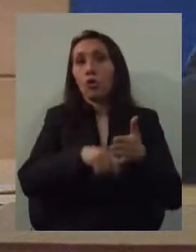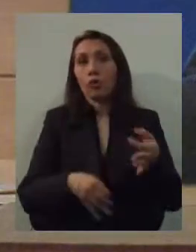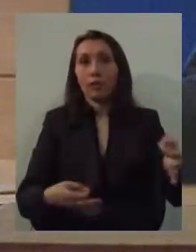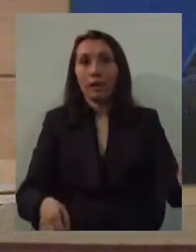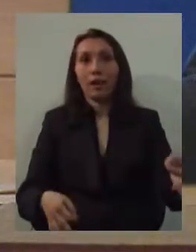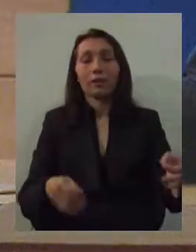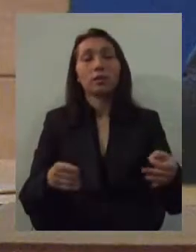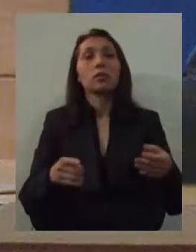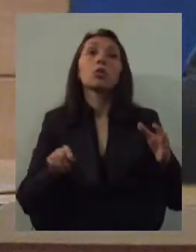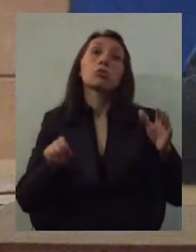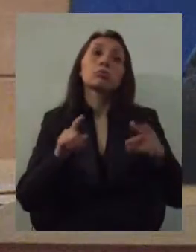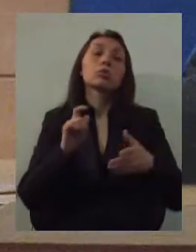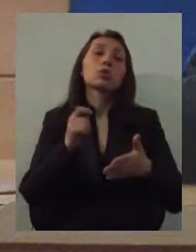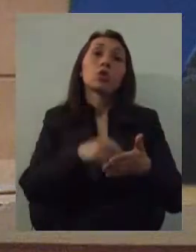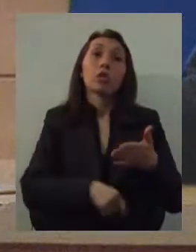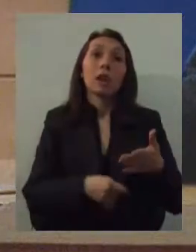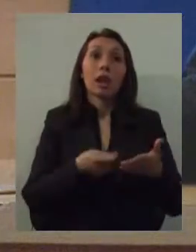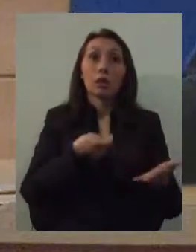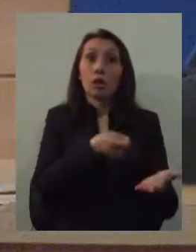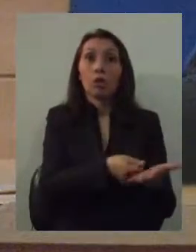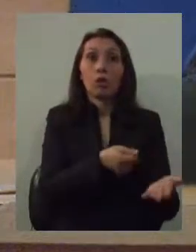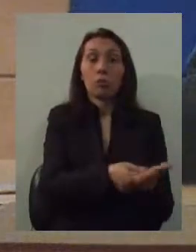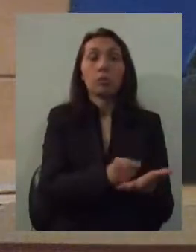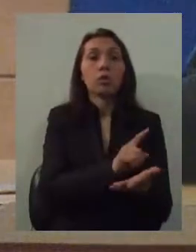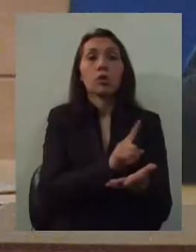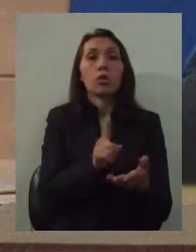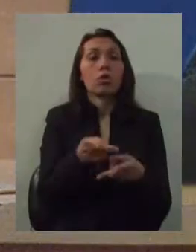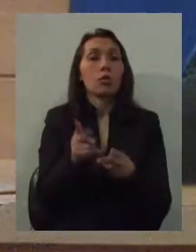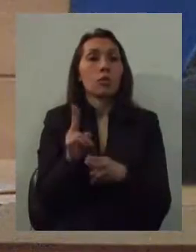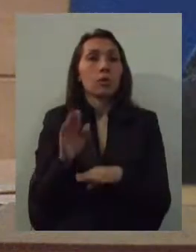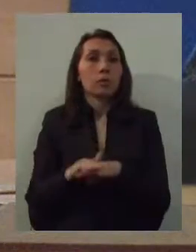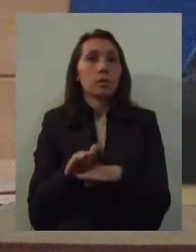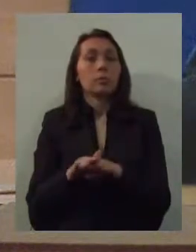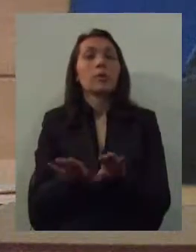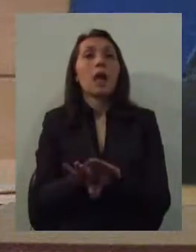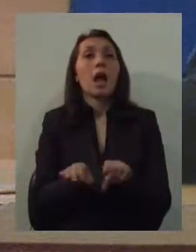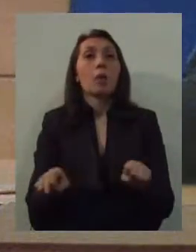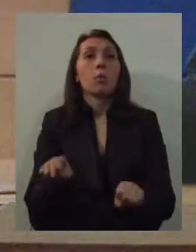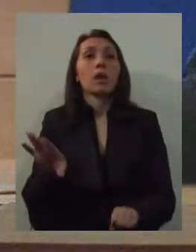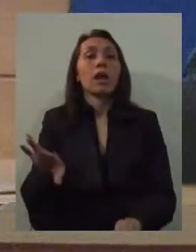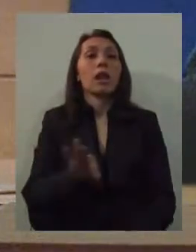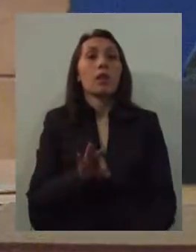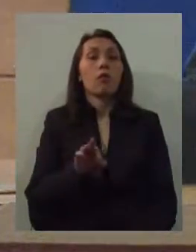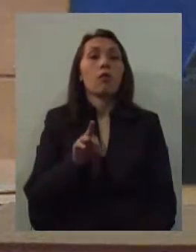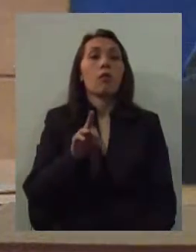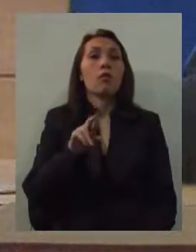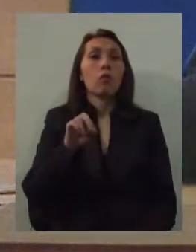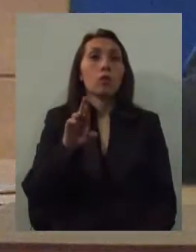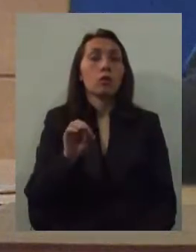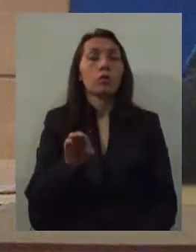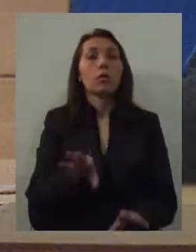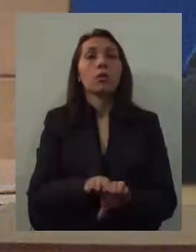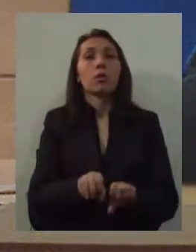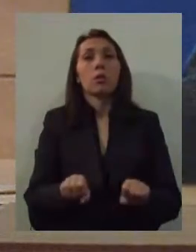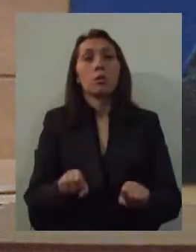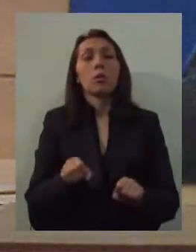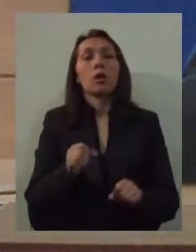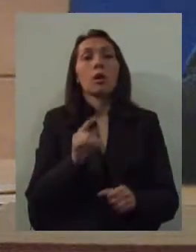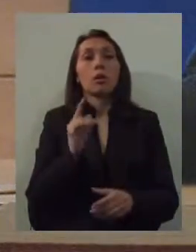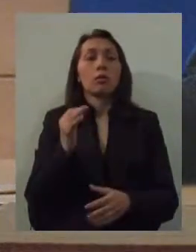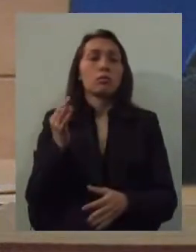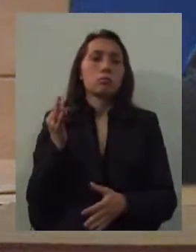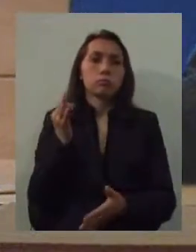ejemplo, en materia de contratos de consumo no se admite el acuerdo de elección de foro, o sea, pactar la